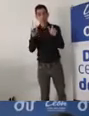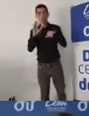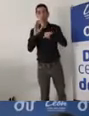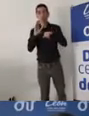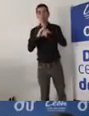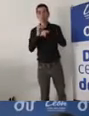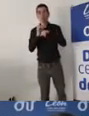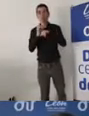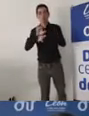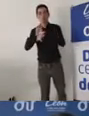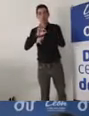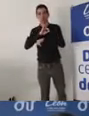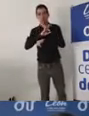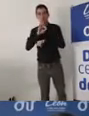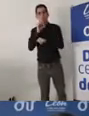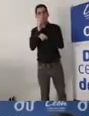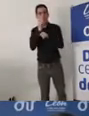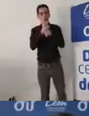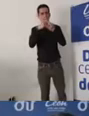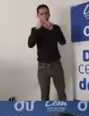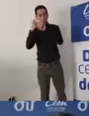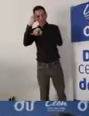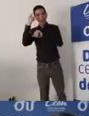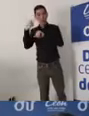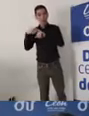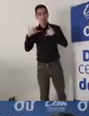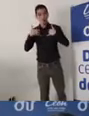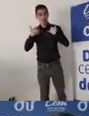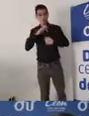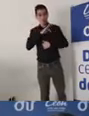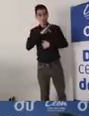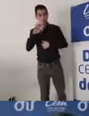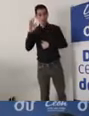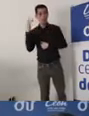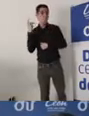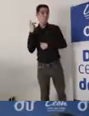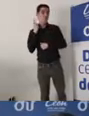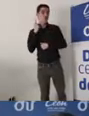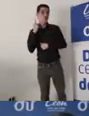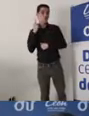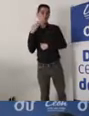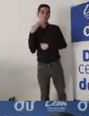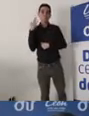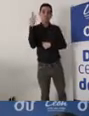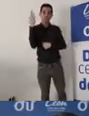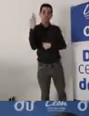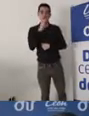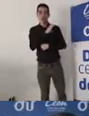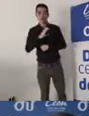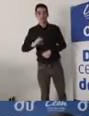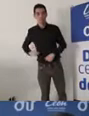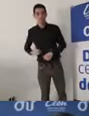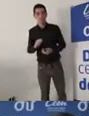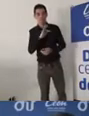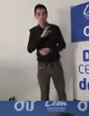pero tenemos que avanzar es en garantizar a través de esa inclusión social que los jóvenes participen más en la democracia,